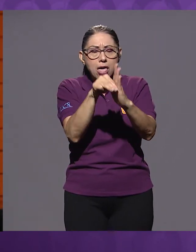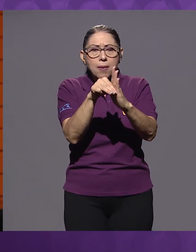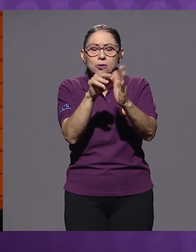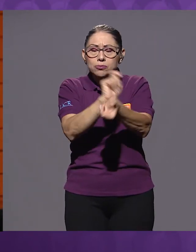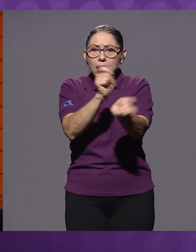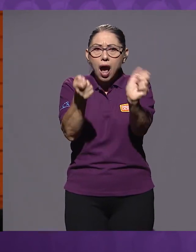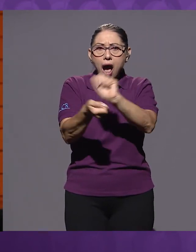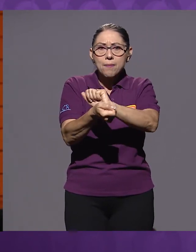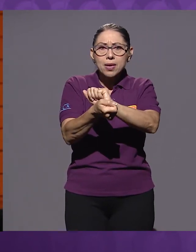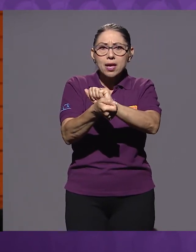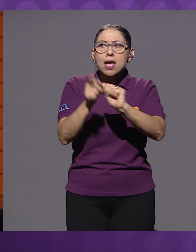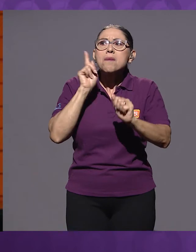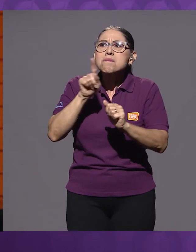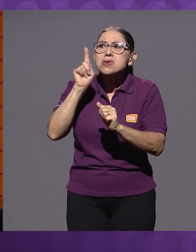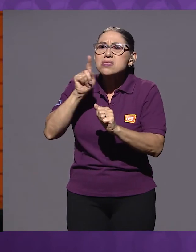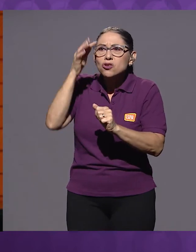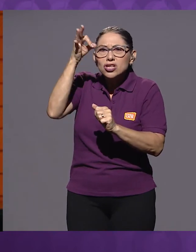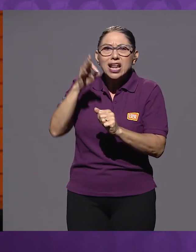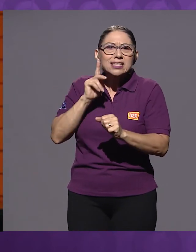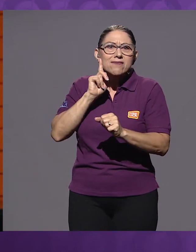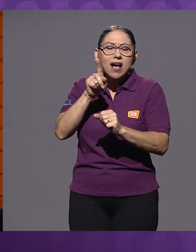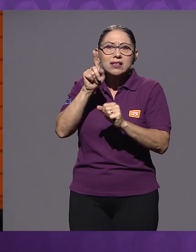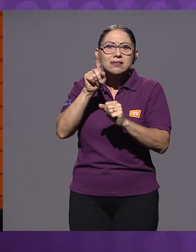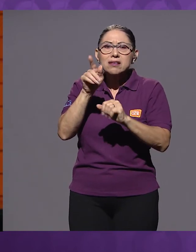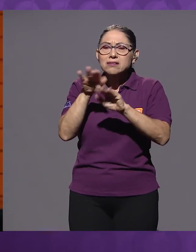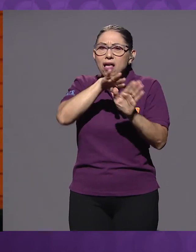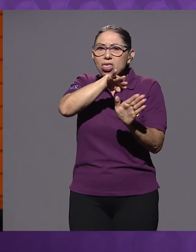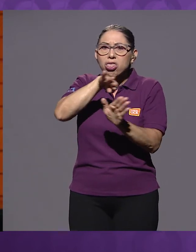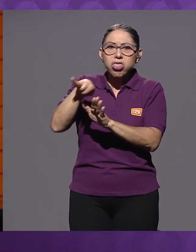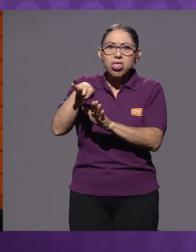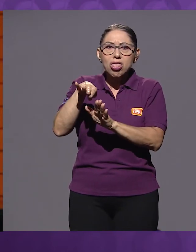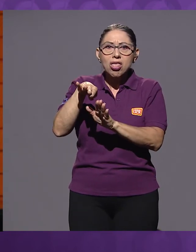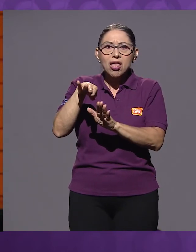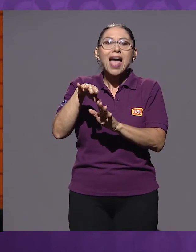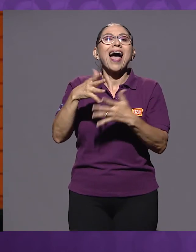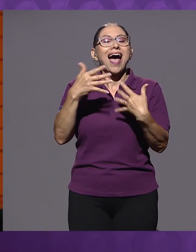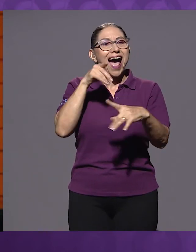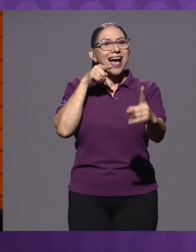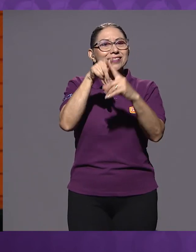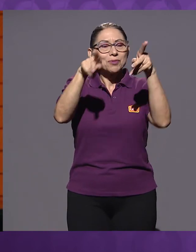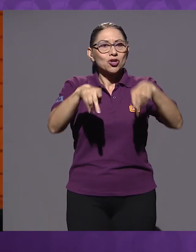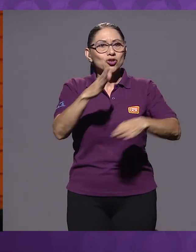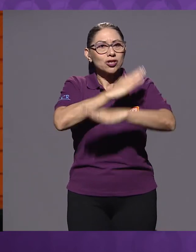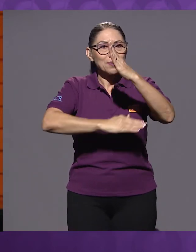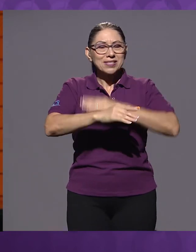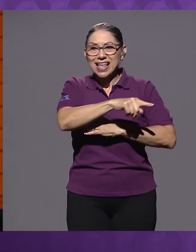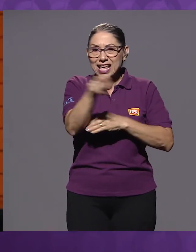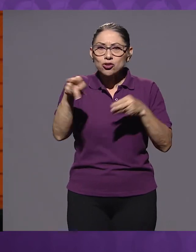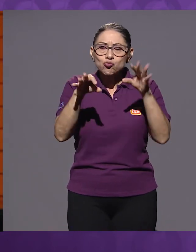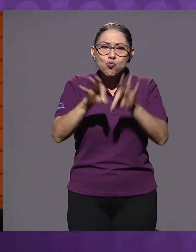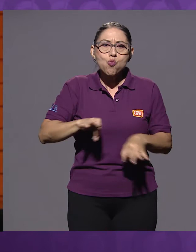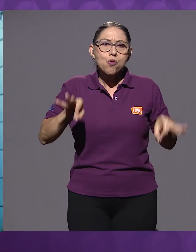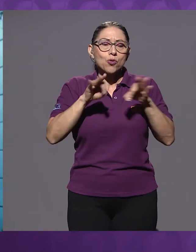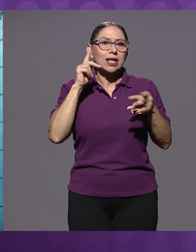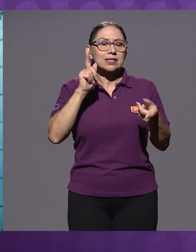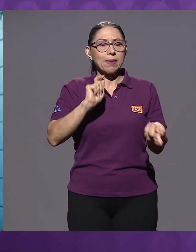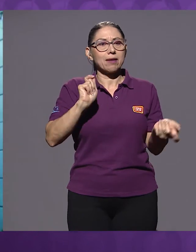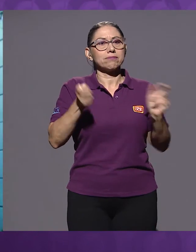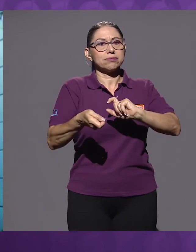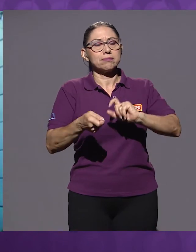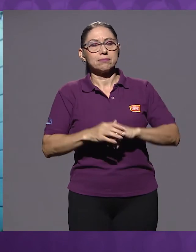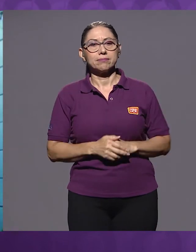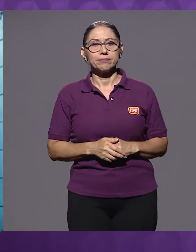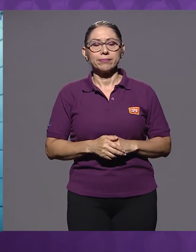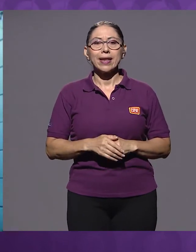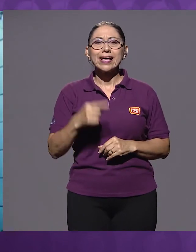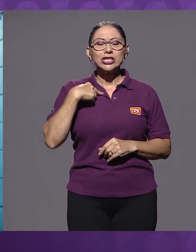o creencias hacia la población con discapacidad, son fundamentales realmente en esa transformación. Creo